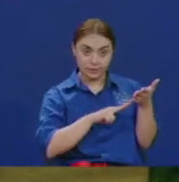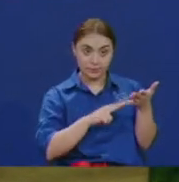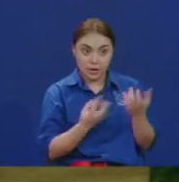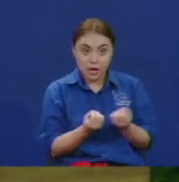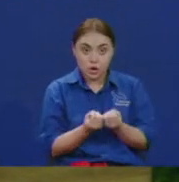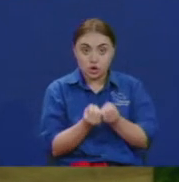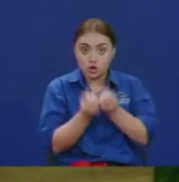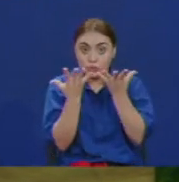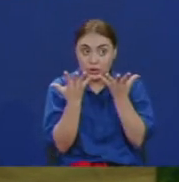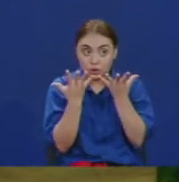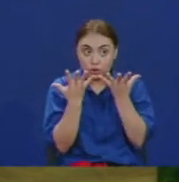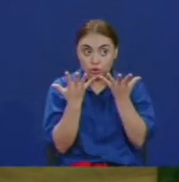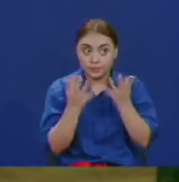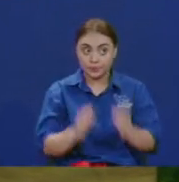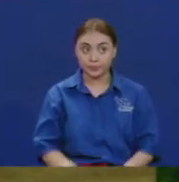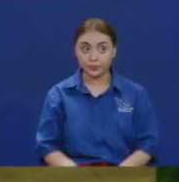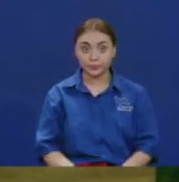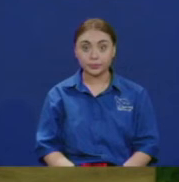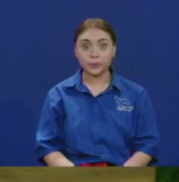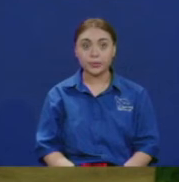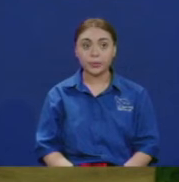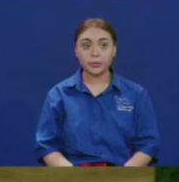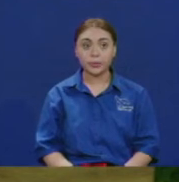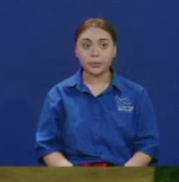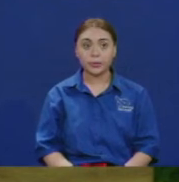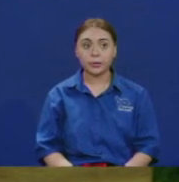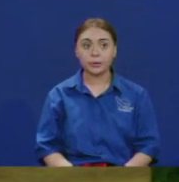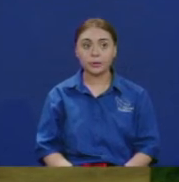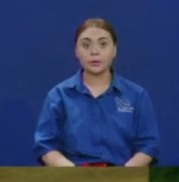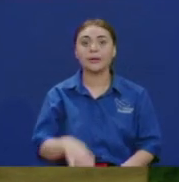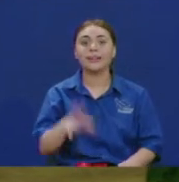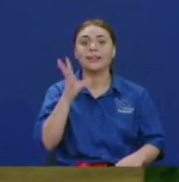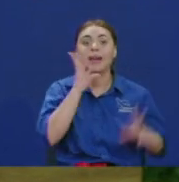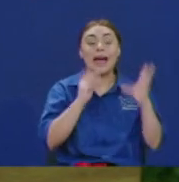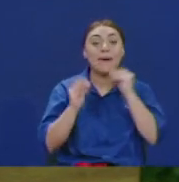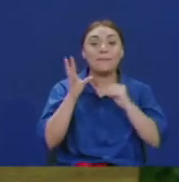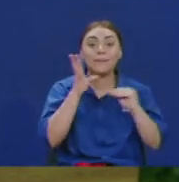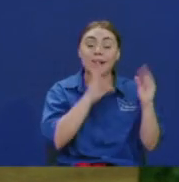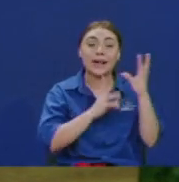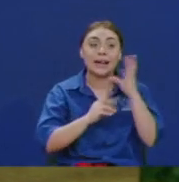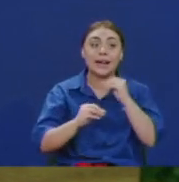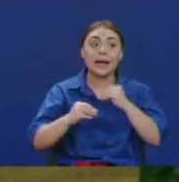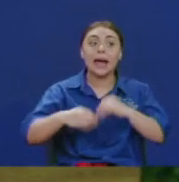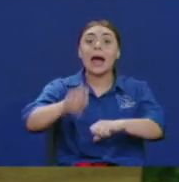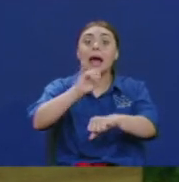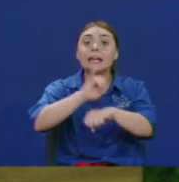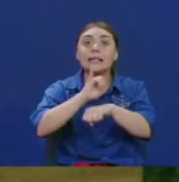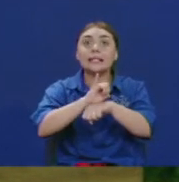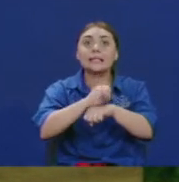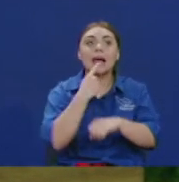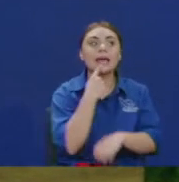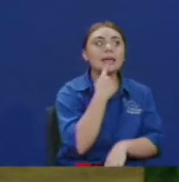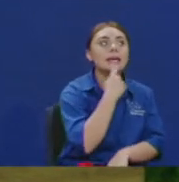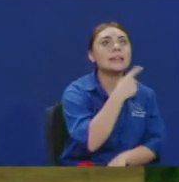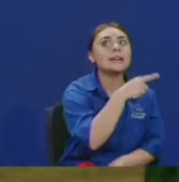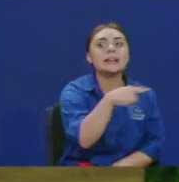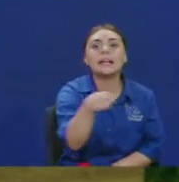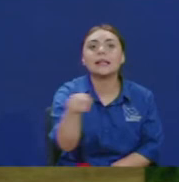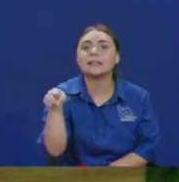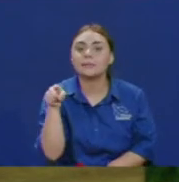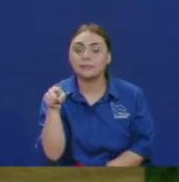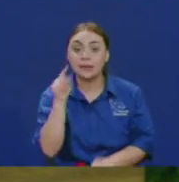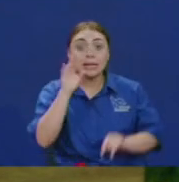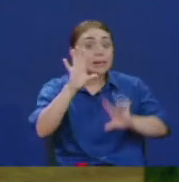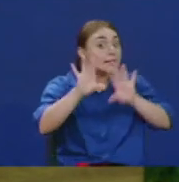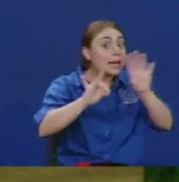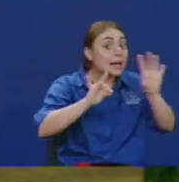donde dice, habla a los hijos de Benecer, perdón, de Israel, y diles, si alguno